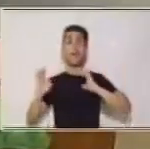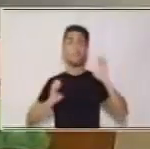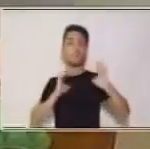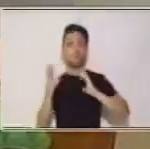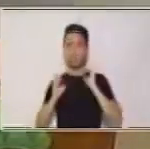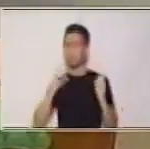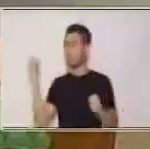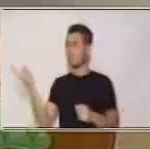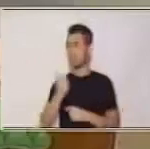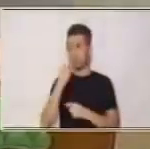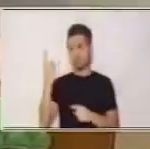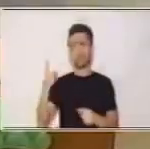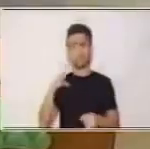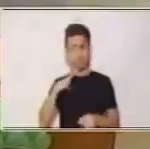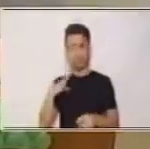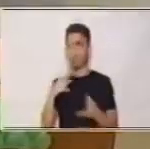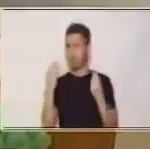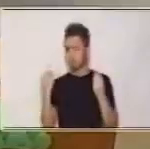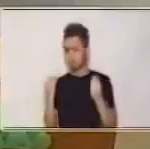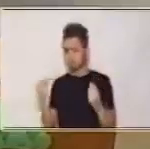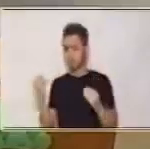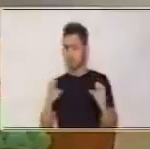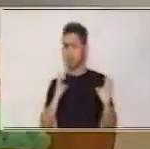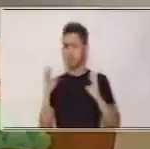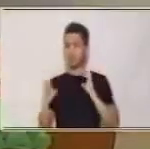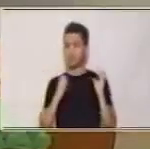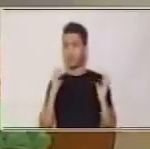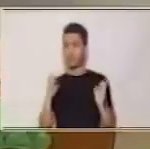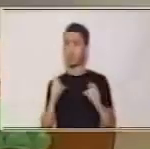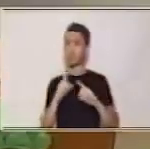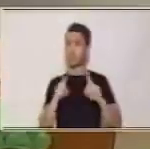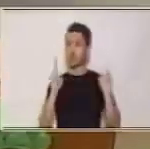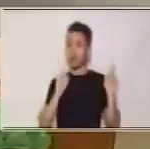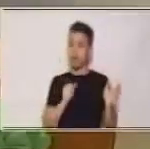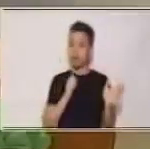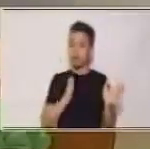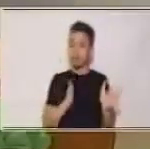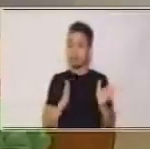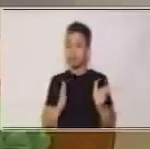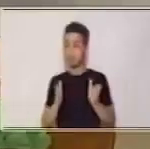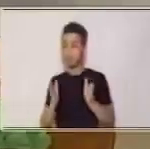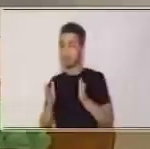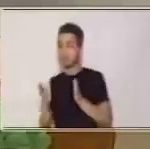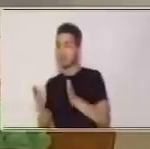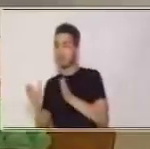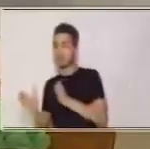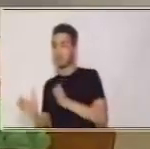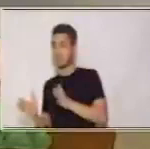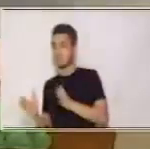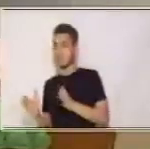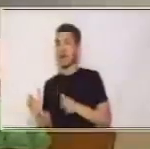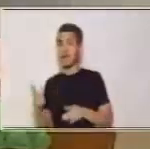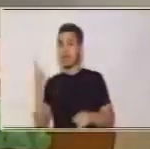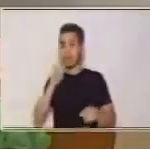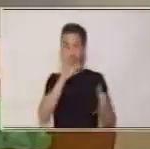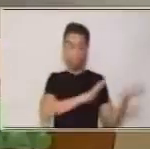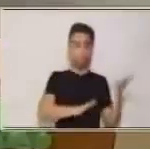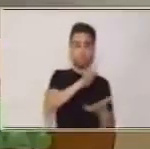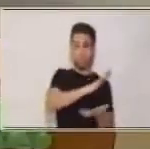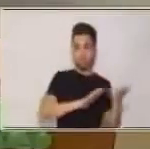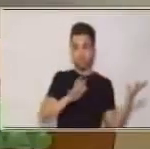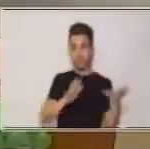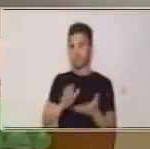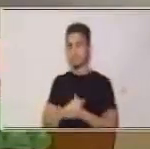Que todos tenemos muchas emociones, pero que tenemos que ordenarlas en cada uno de los frasquitos, para que no estén revueltas.